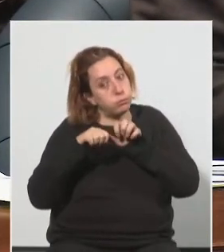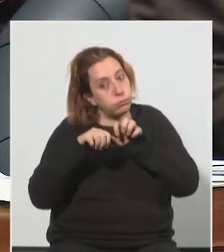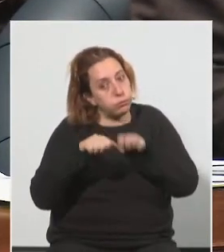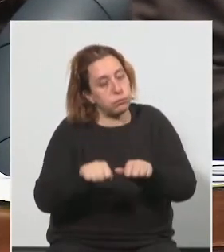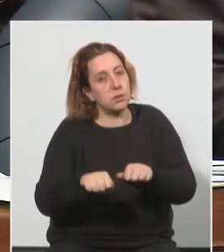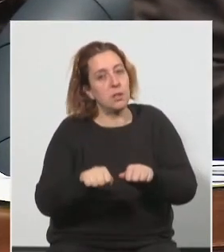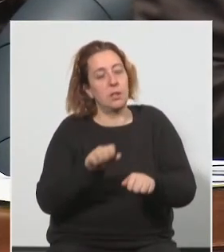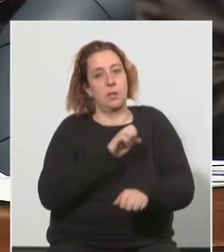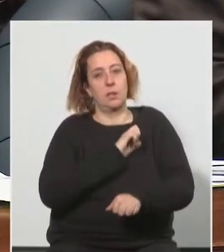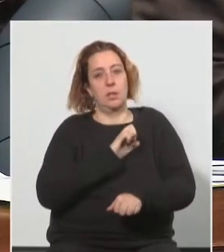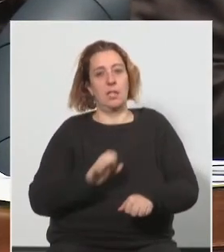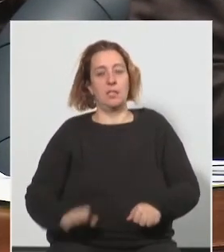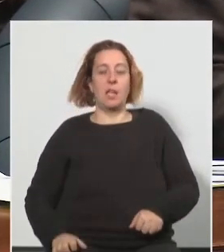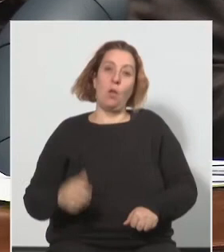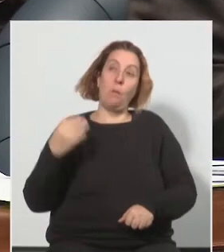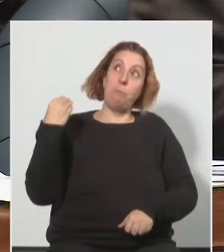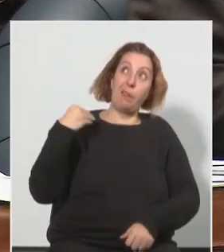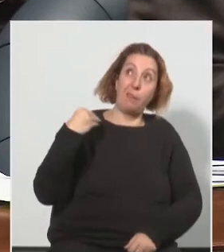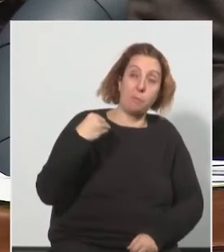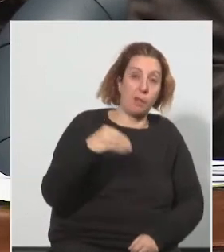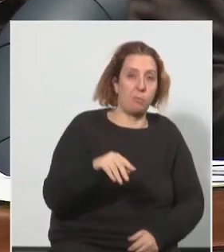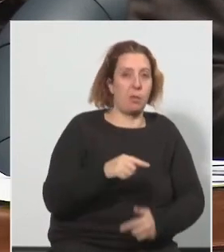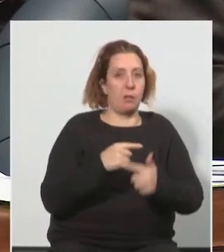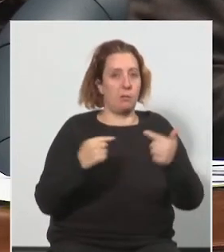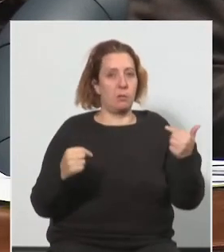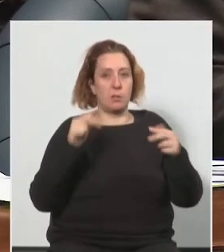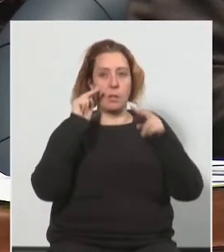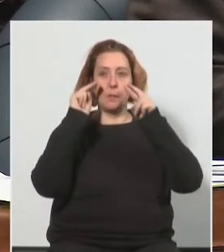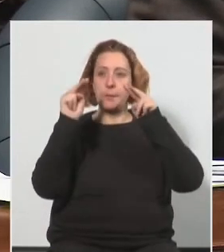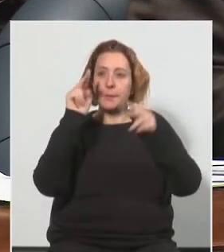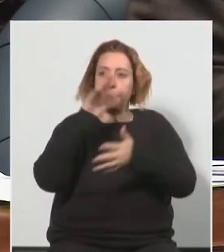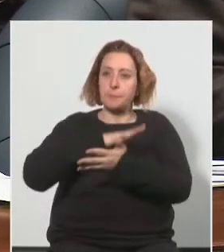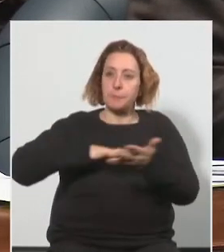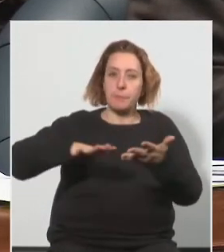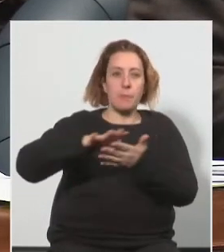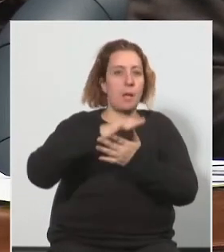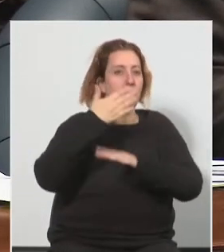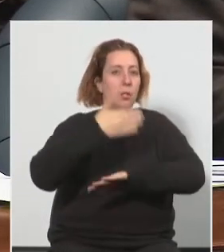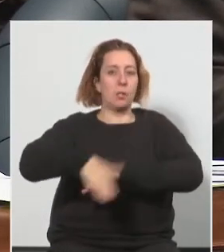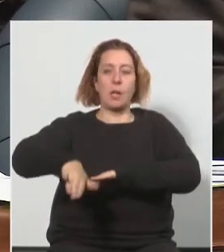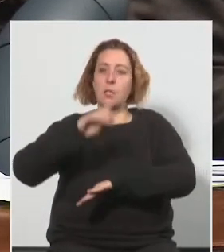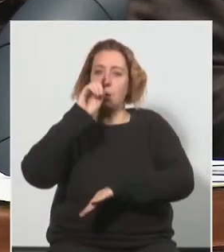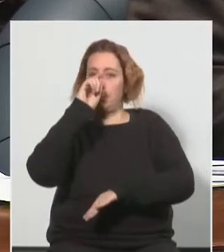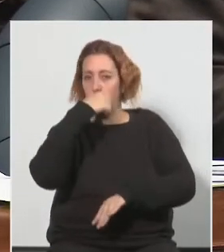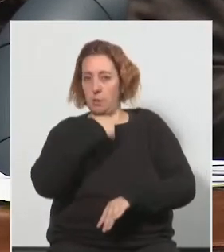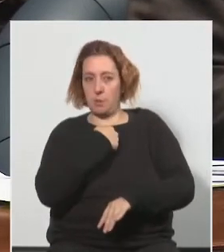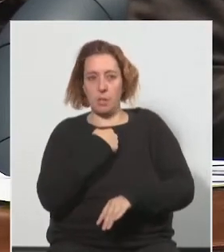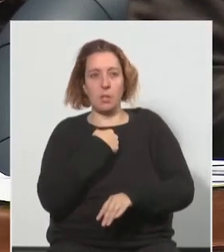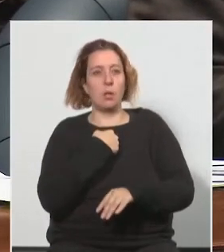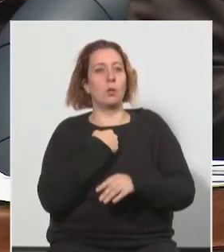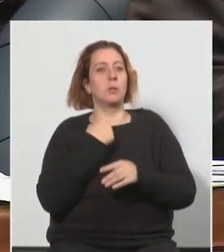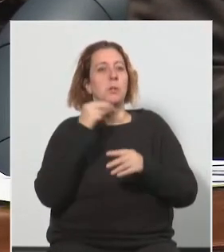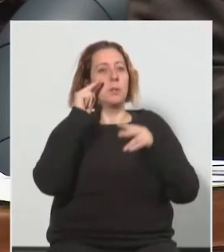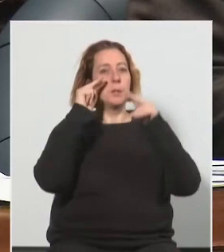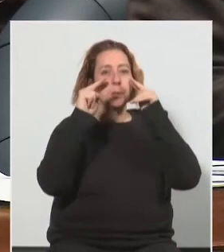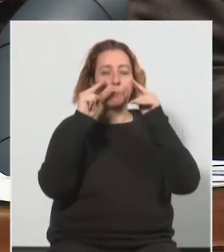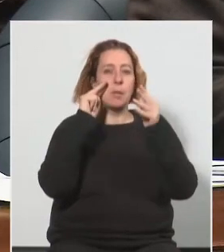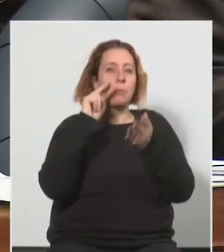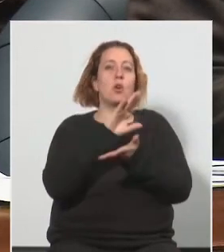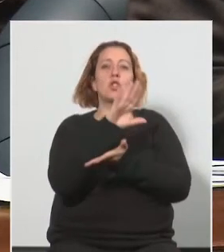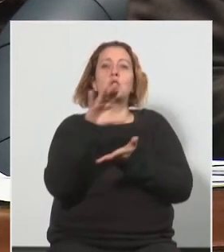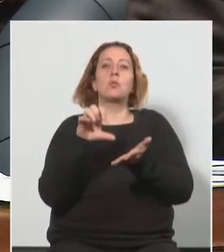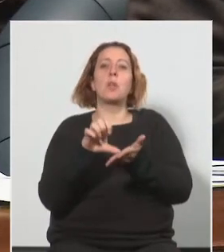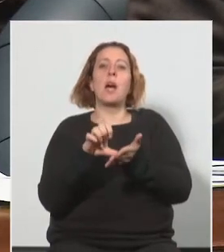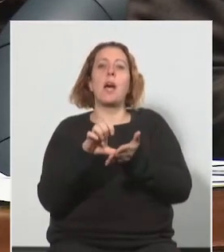Estado. Es lo que vemos diariamente en los barrios y calles de Montevideo, en ciudades del